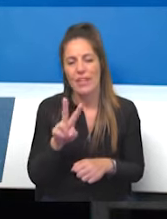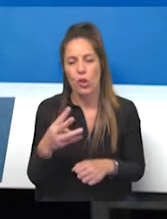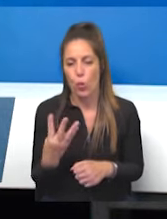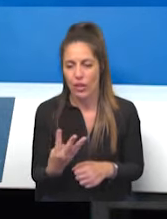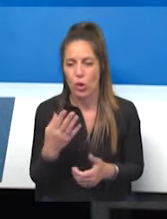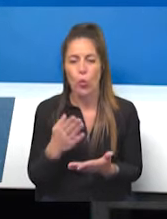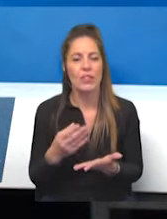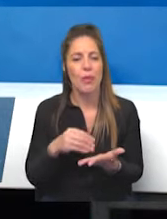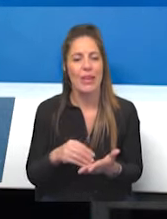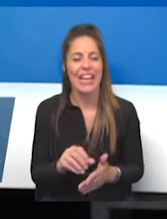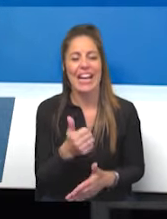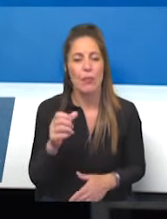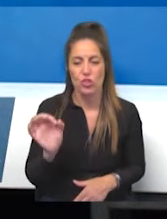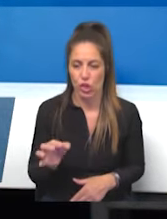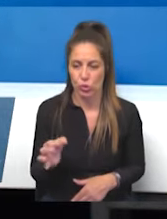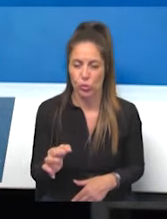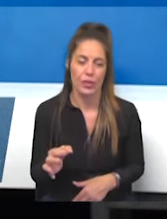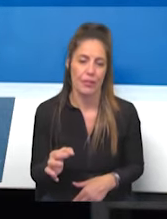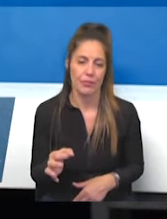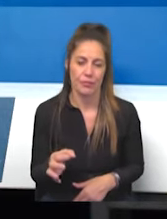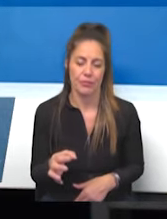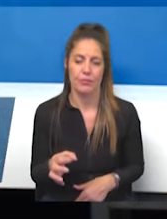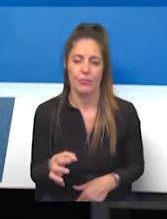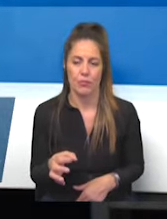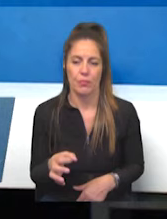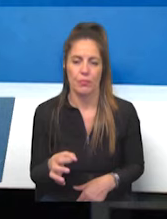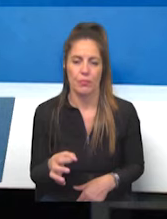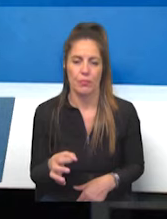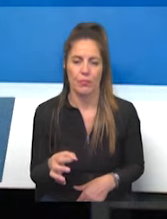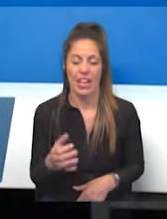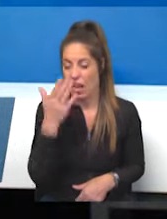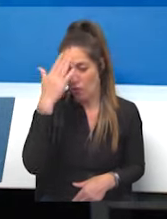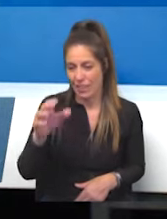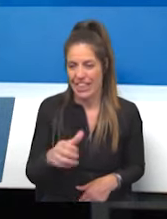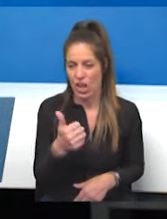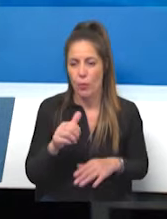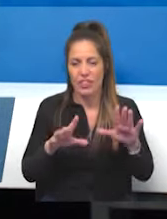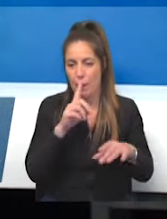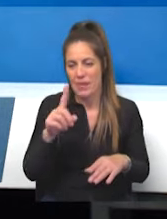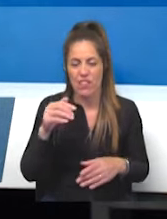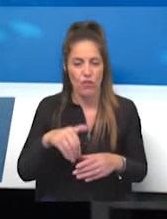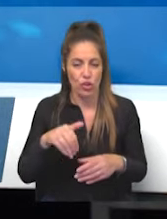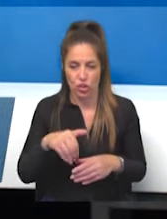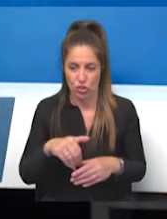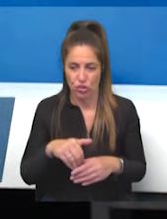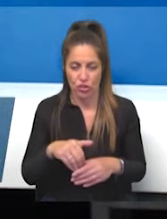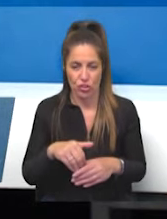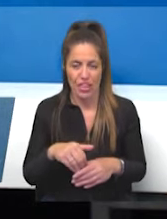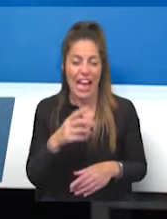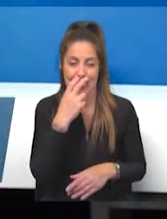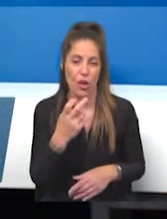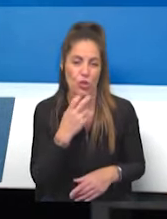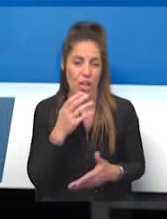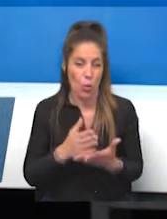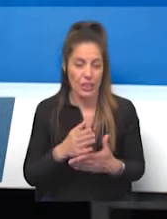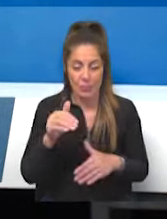fue la última vez que ganamos en octubre el frente amplio le ganó por 100000 votos a San José en esta